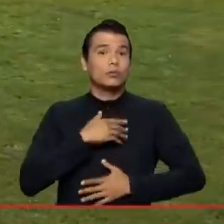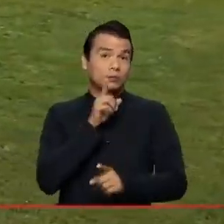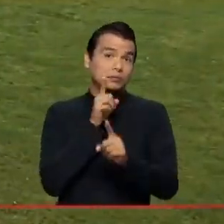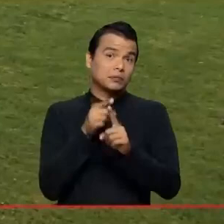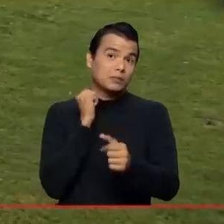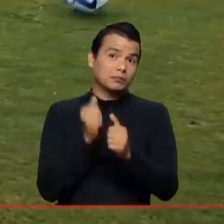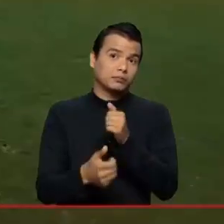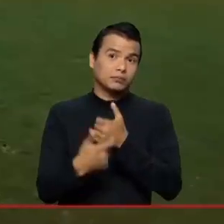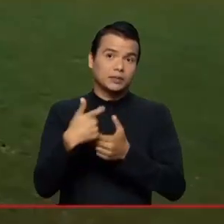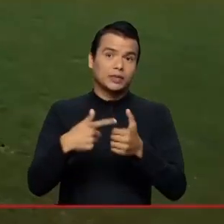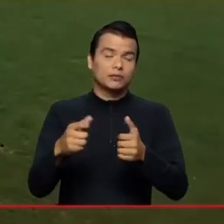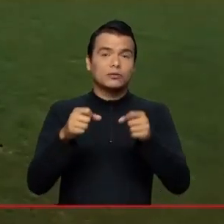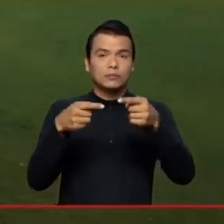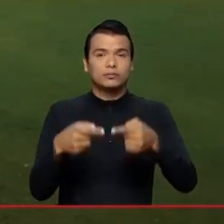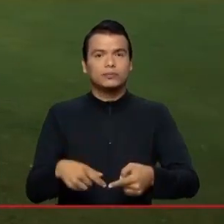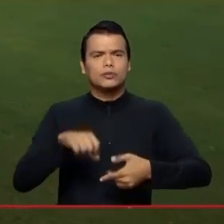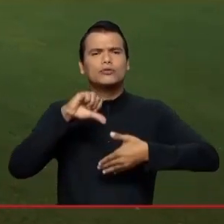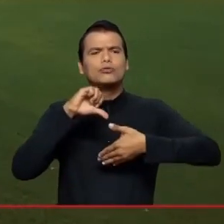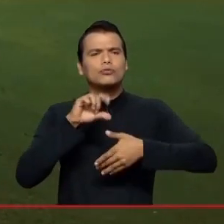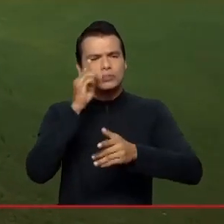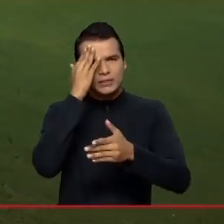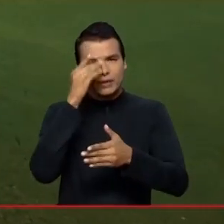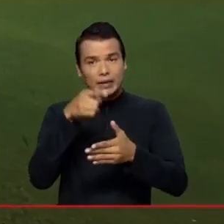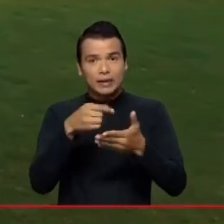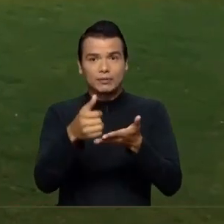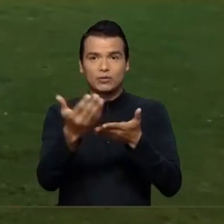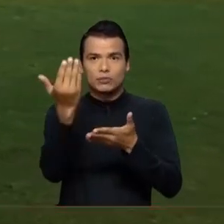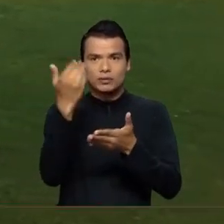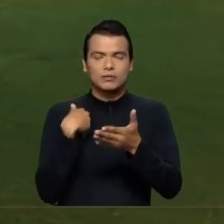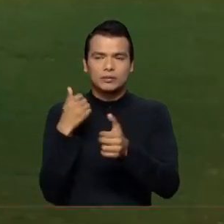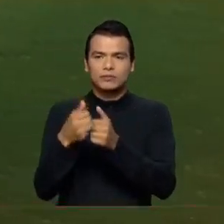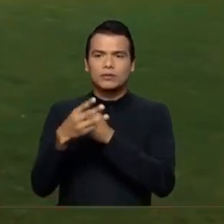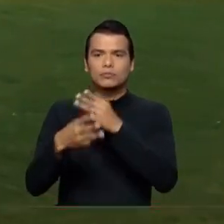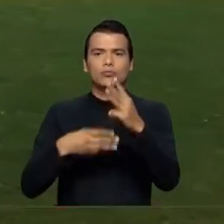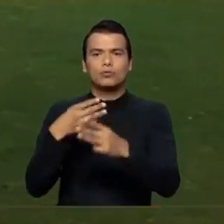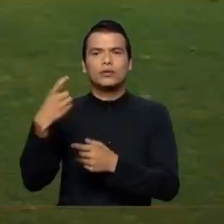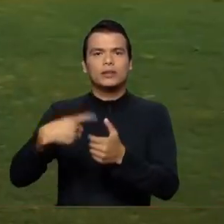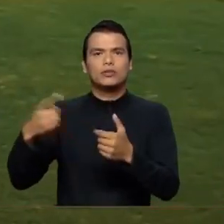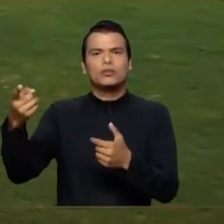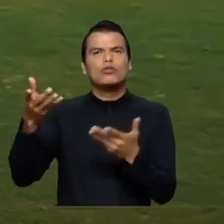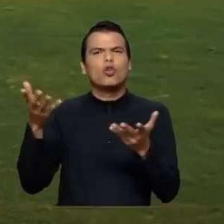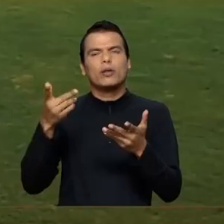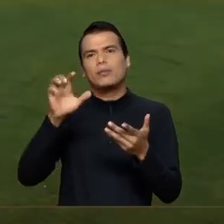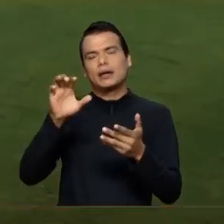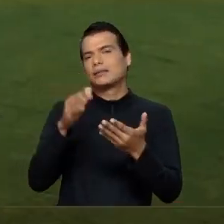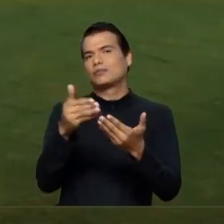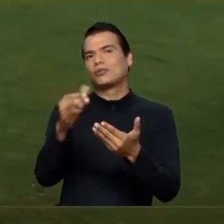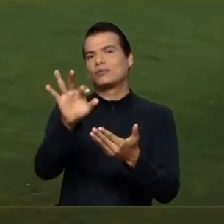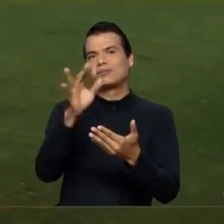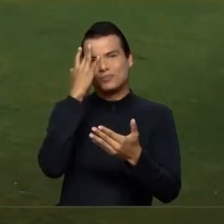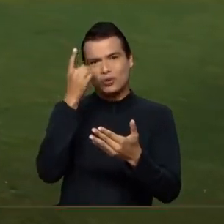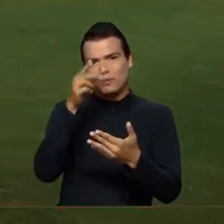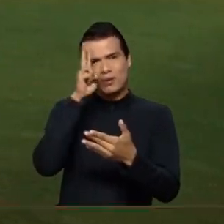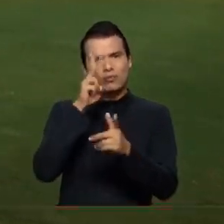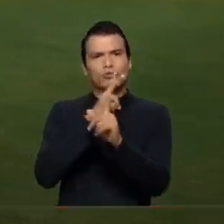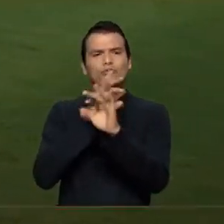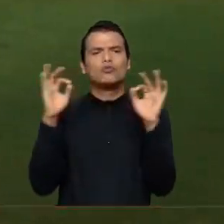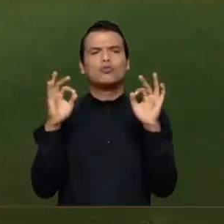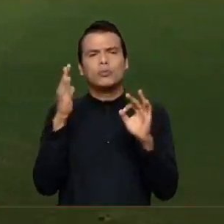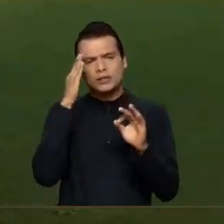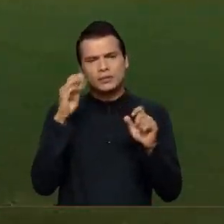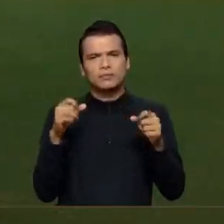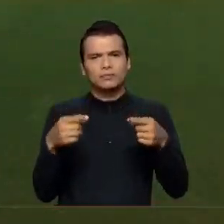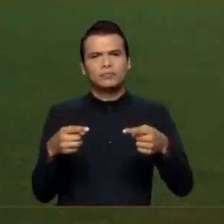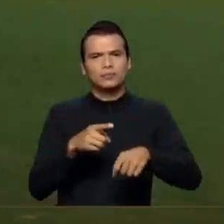vida en el suramericano de esta categoría clasificatoria al mundial que ya no va a ser en Perú Colombia enfrentará a Chile a las 4:30 transmisión